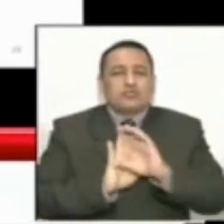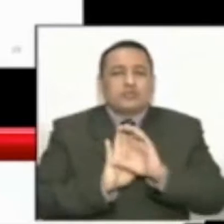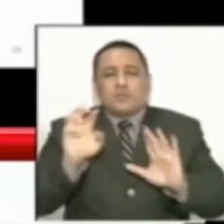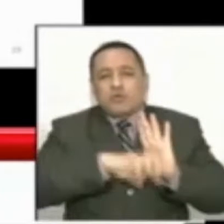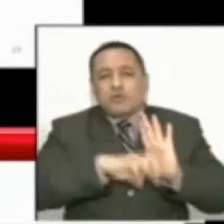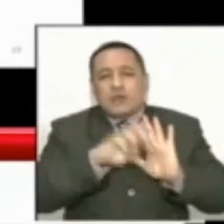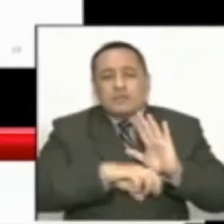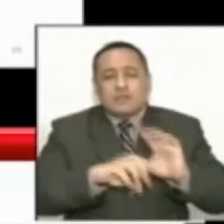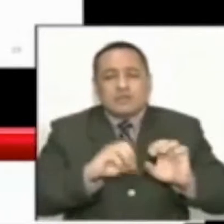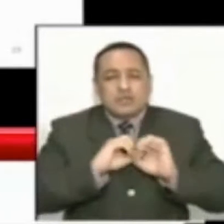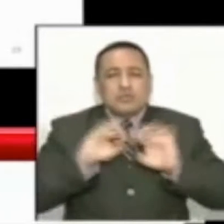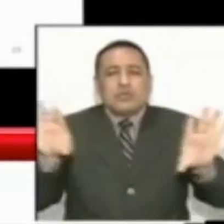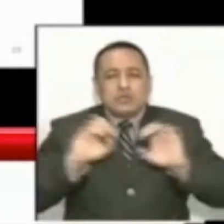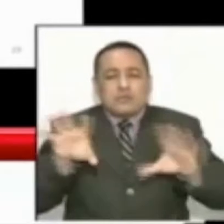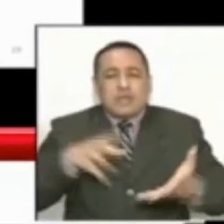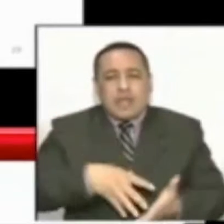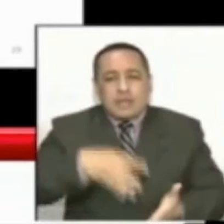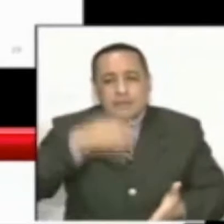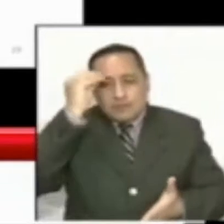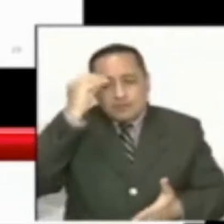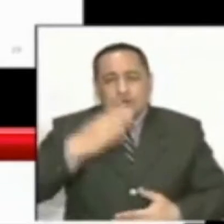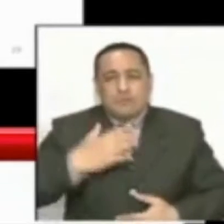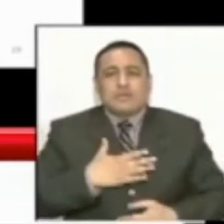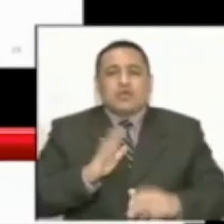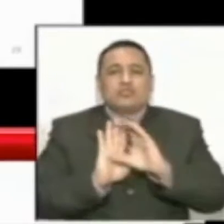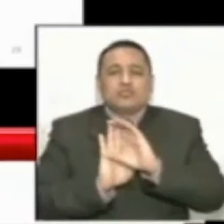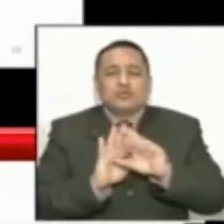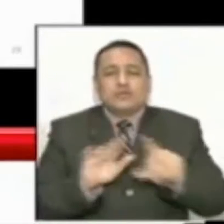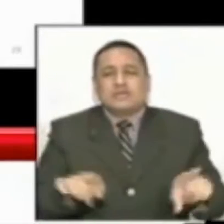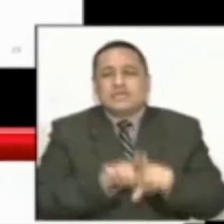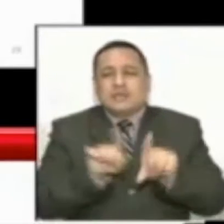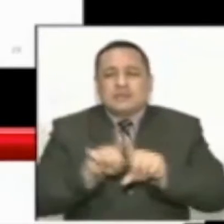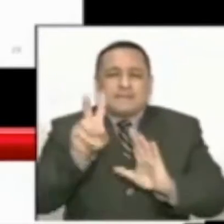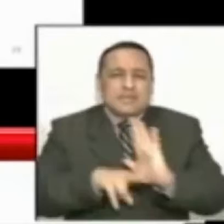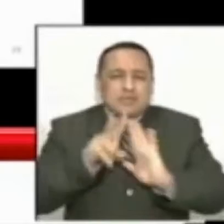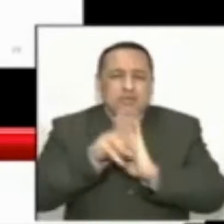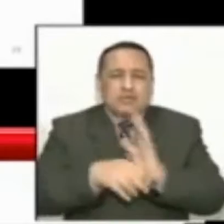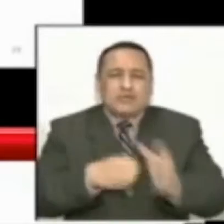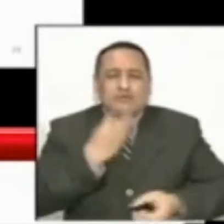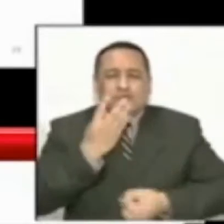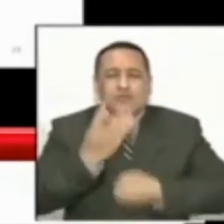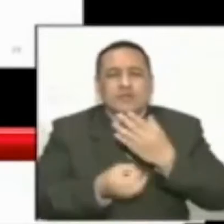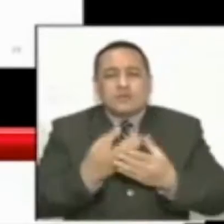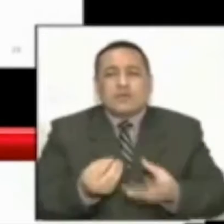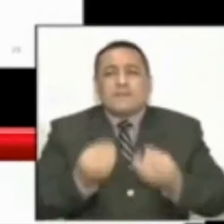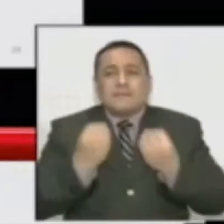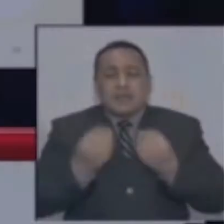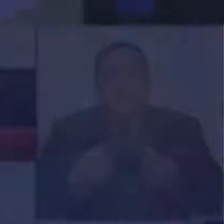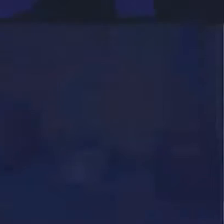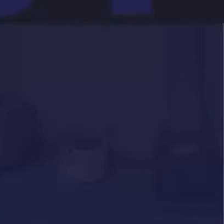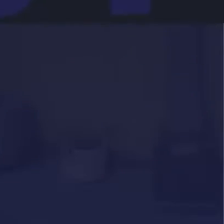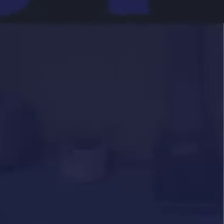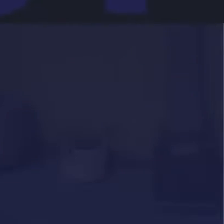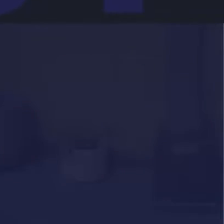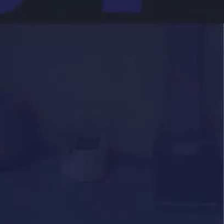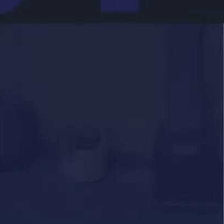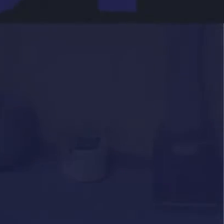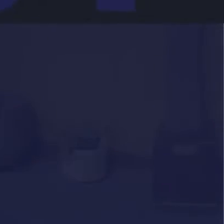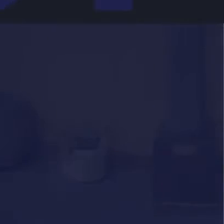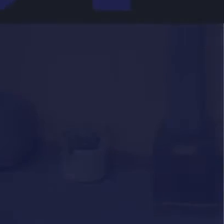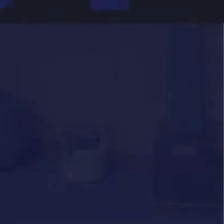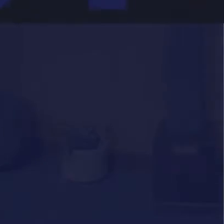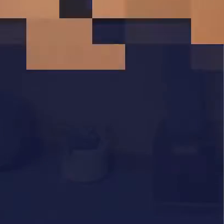de gestión niskata musuqyachinhaku. Chay hinallataq plan gobierno digital niskatapas.